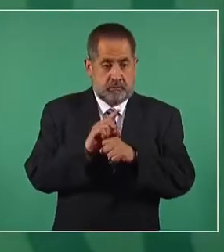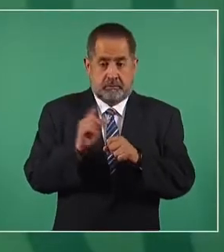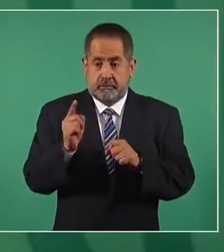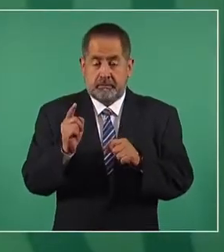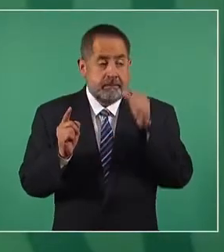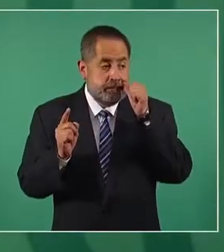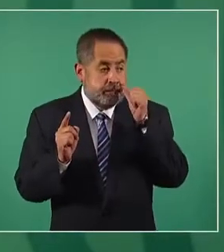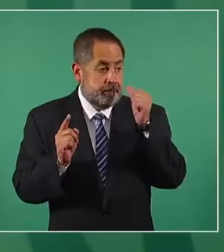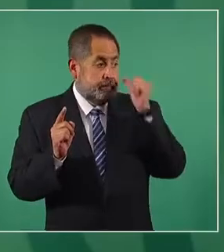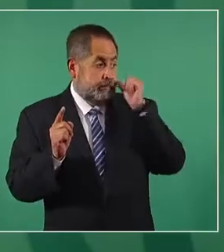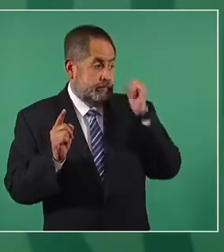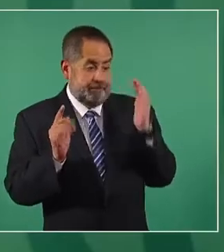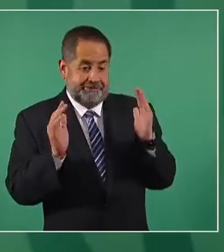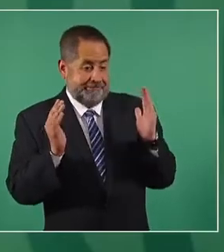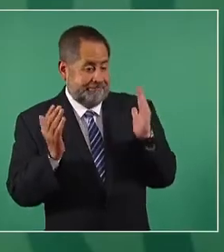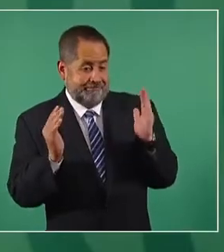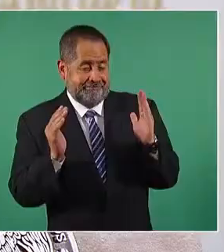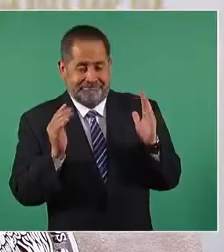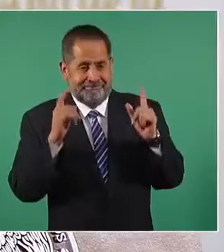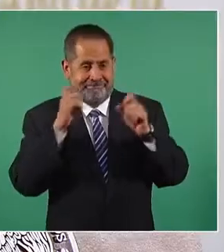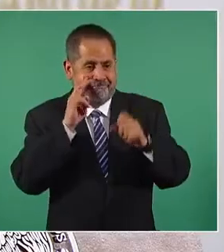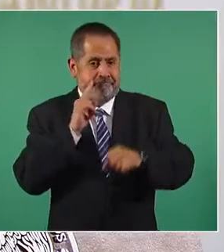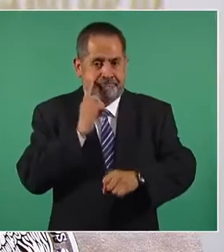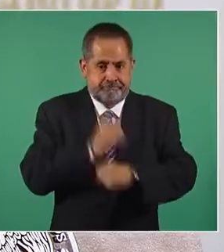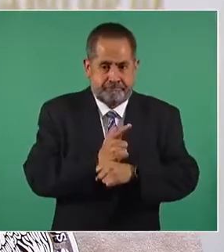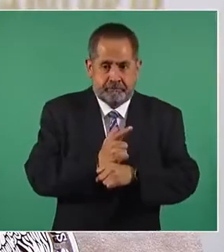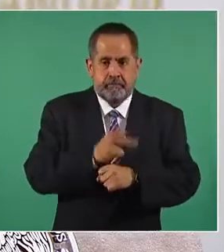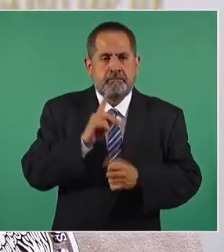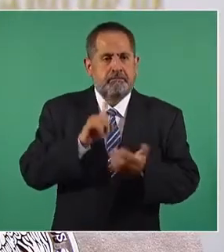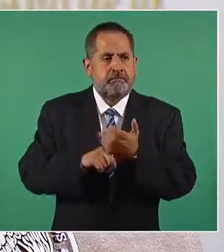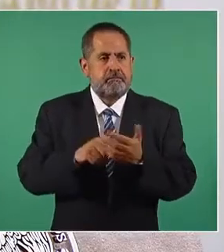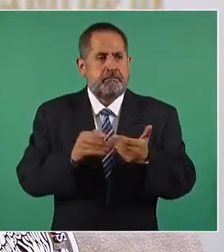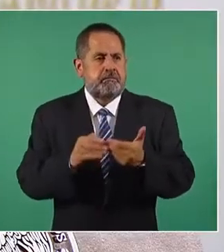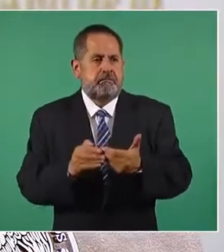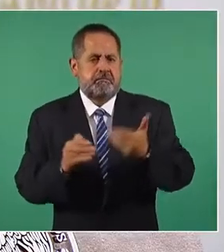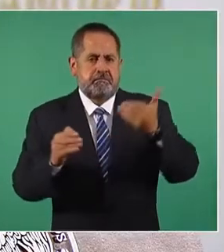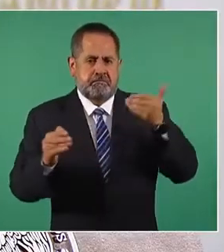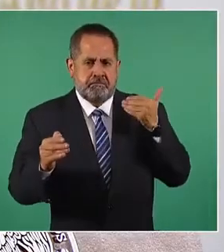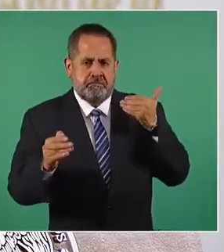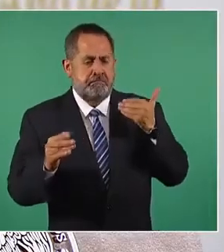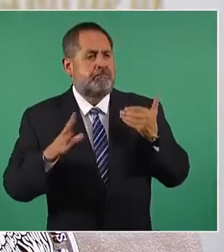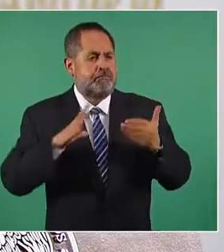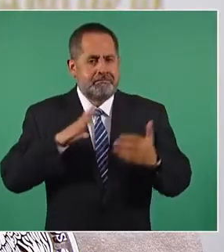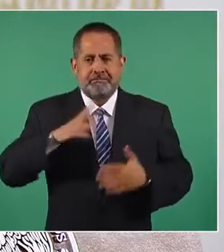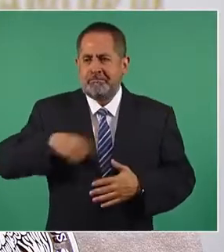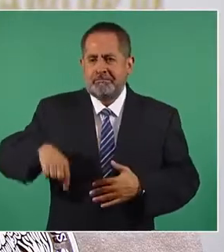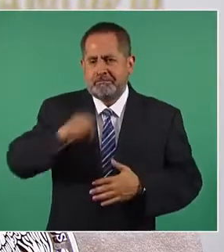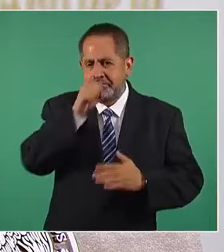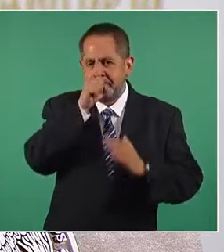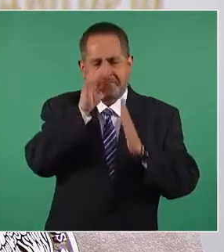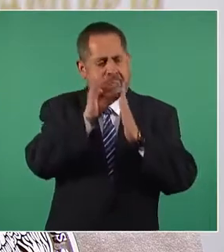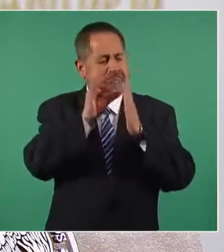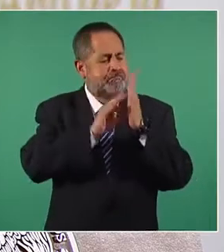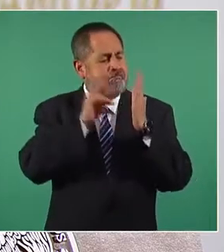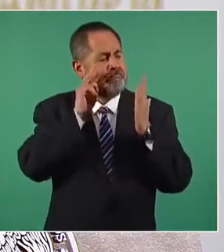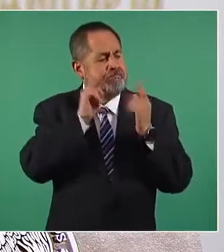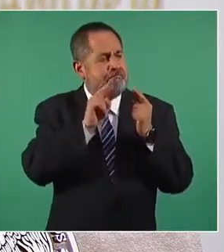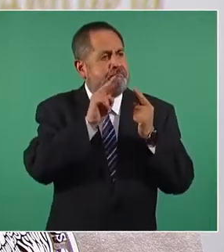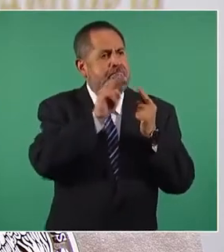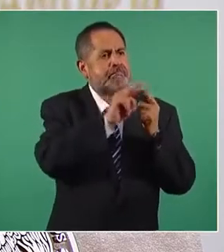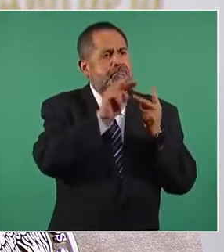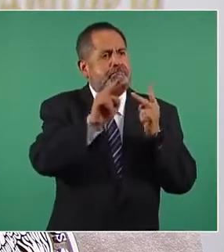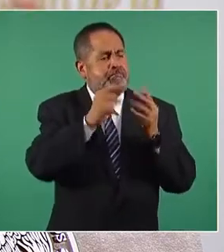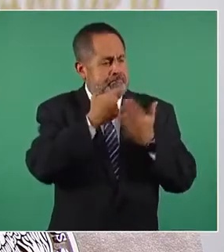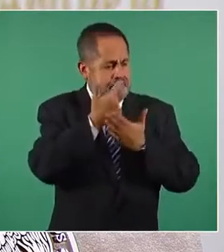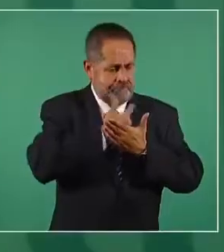de la epidemia, pero los distintos indicadores que usamos para monitorear la epidemia nos permiten